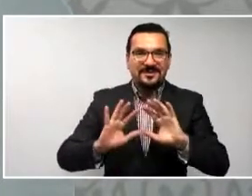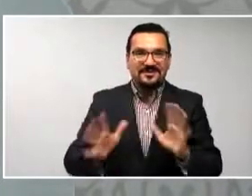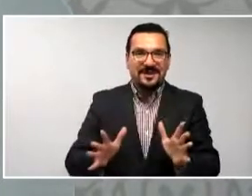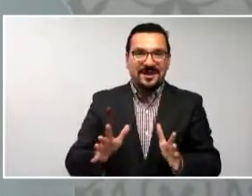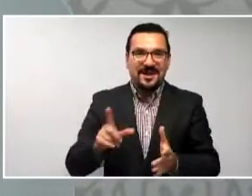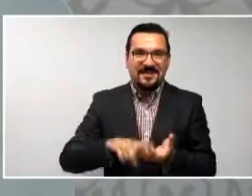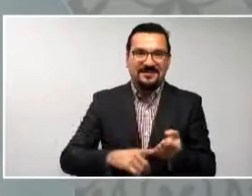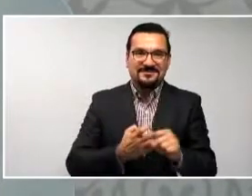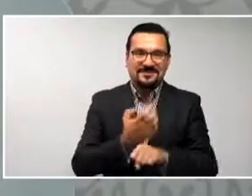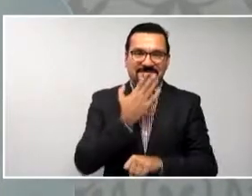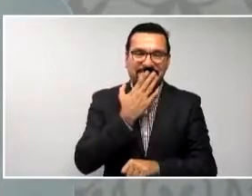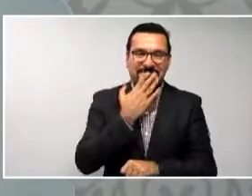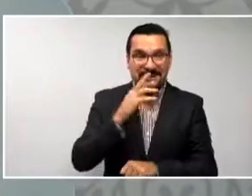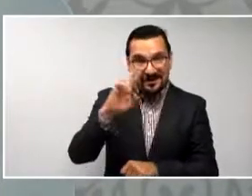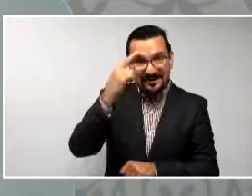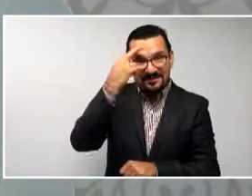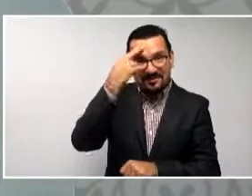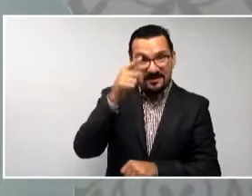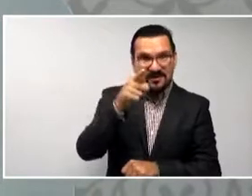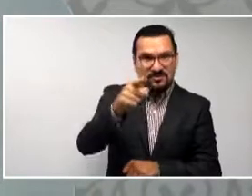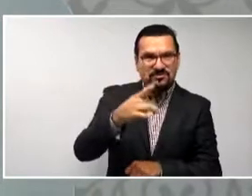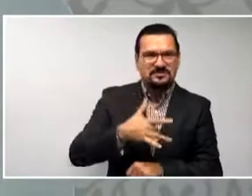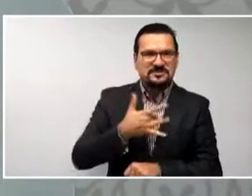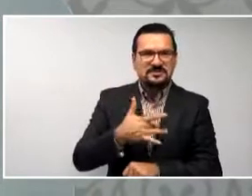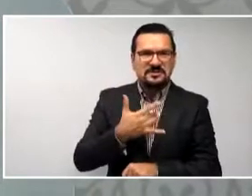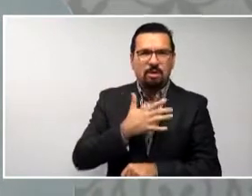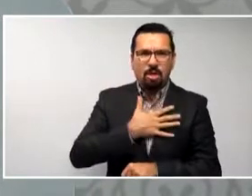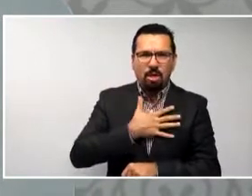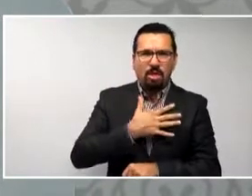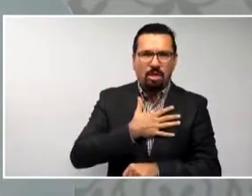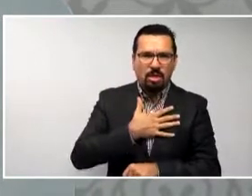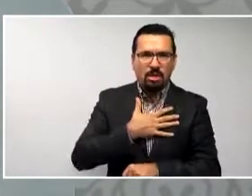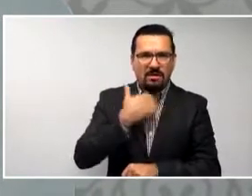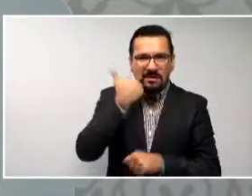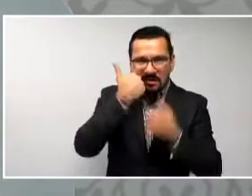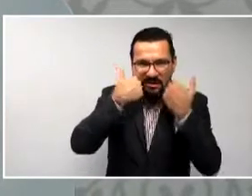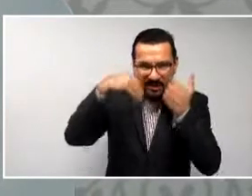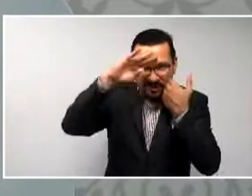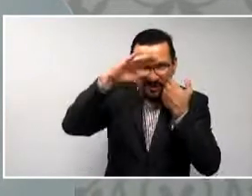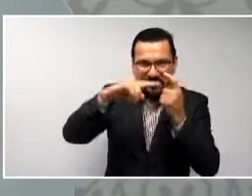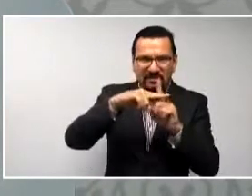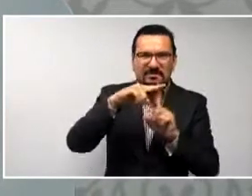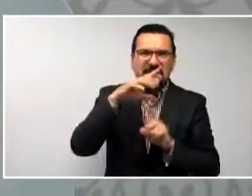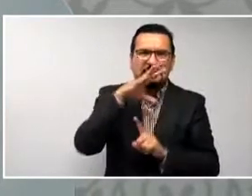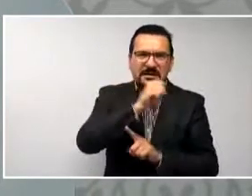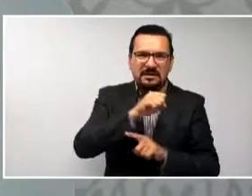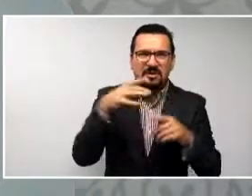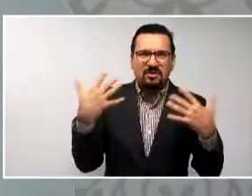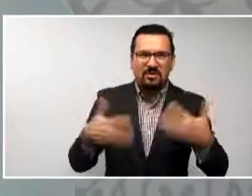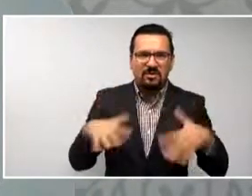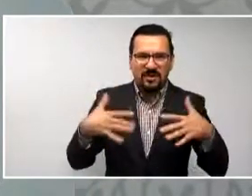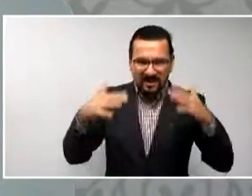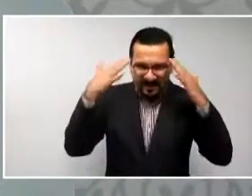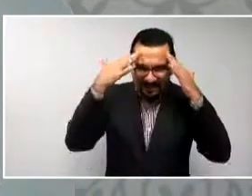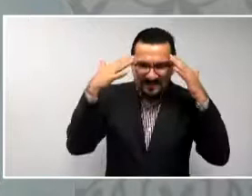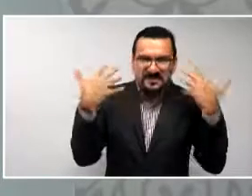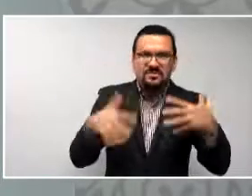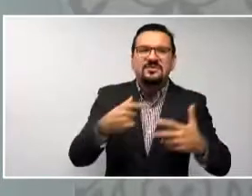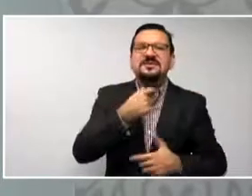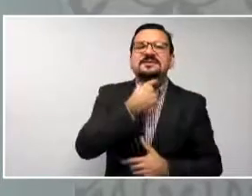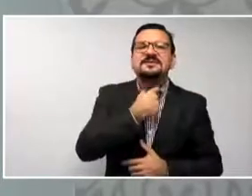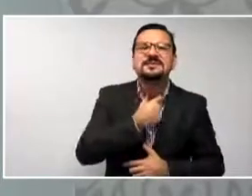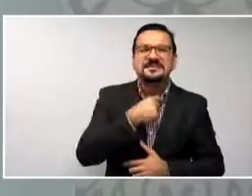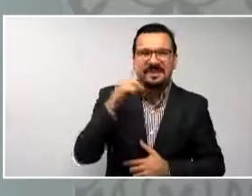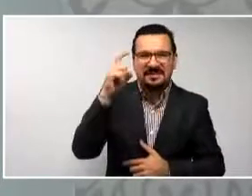en sonora recuerda si presentas tos fiebre dolor de cabeza y garganta dificultad